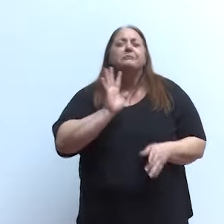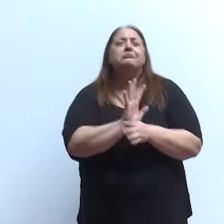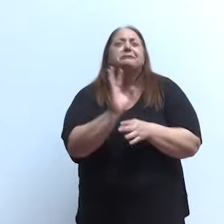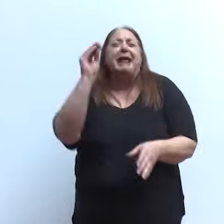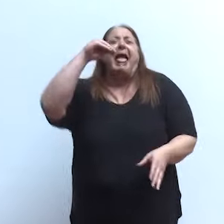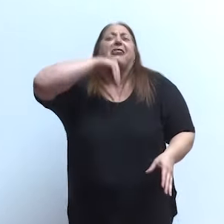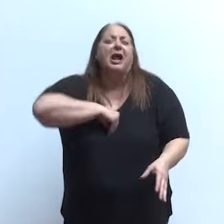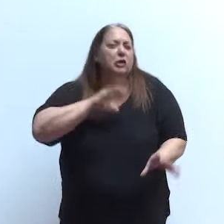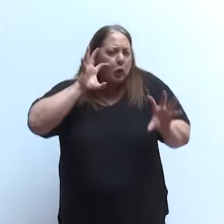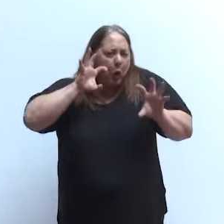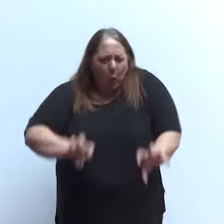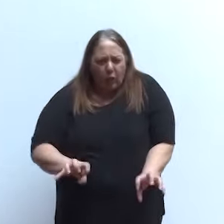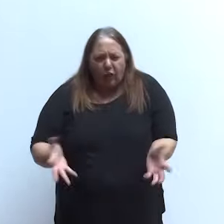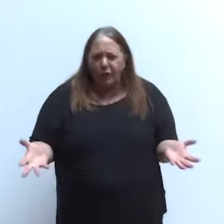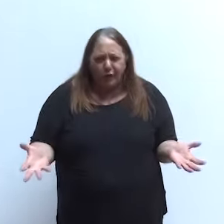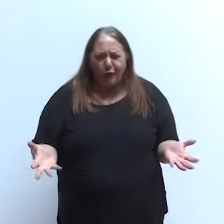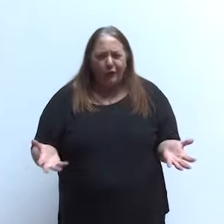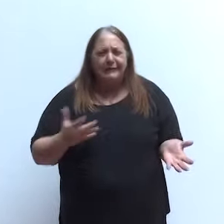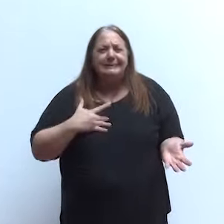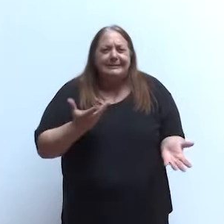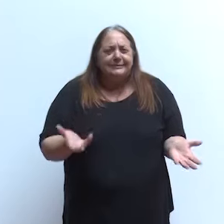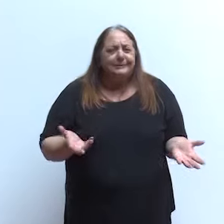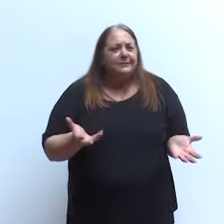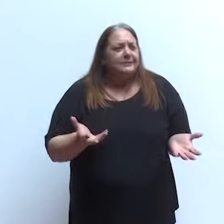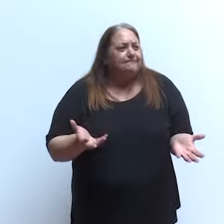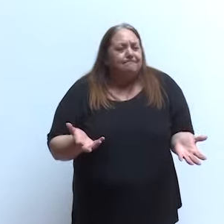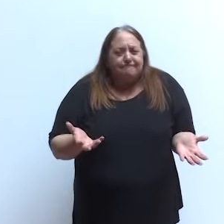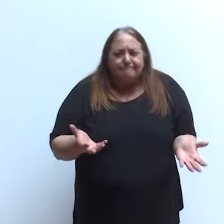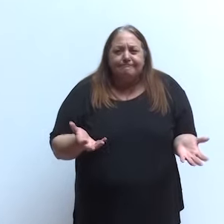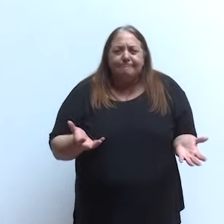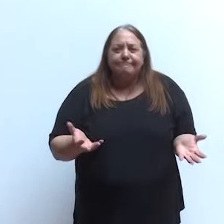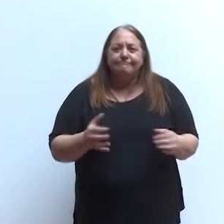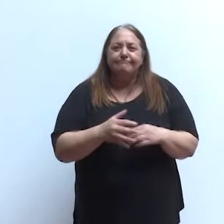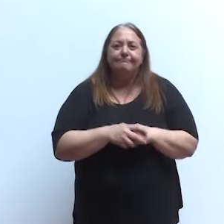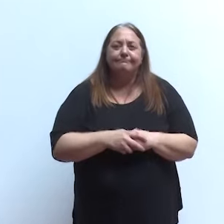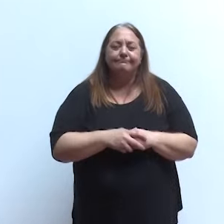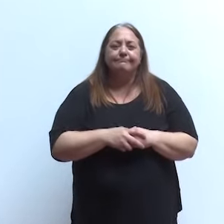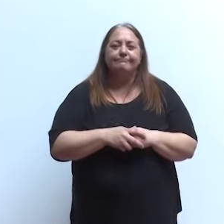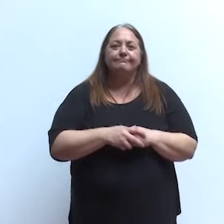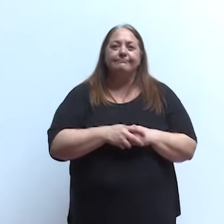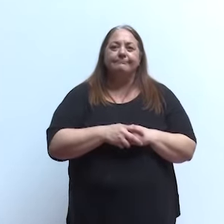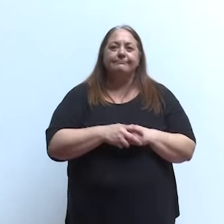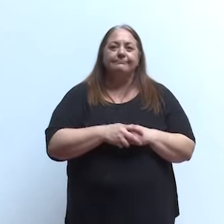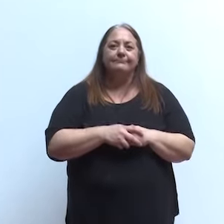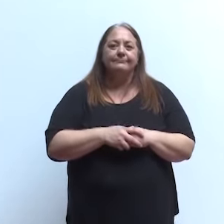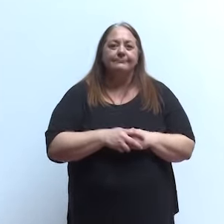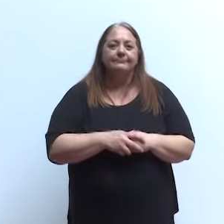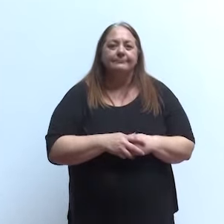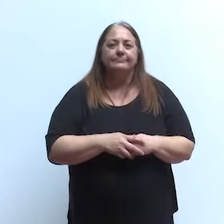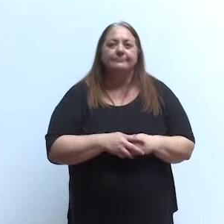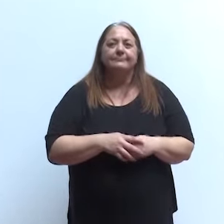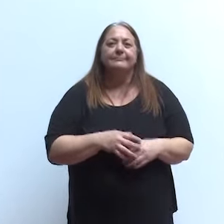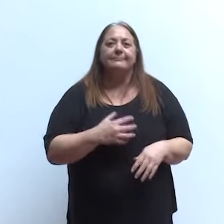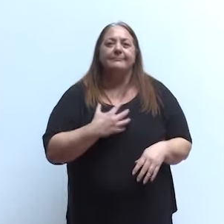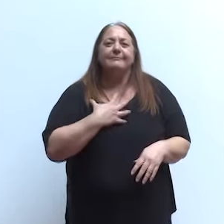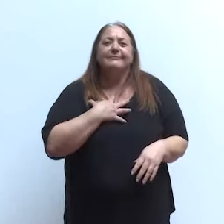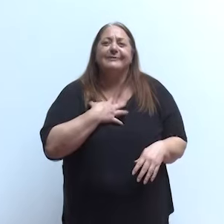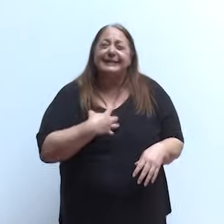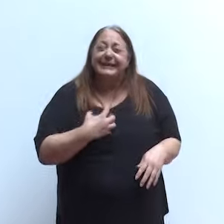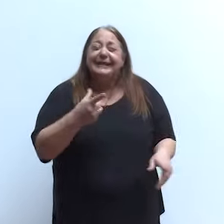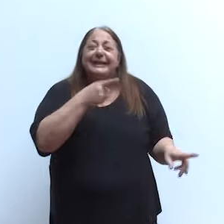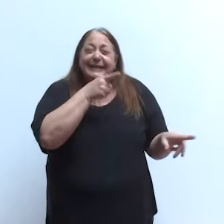sociales es decir el resentimiento bueno es el resultado de